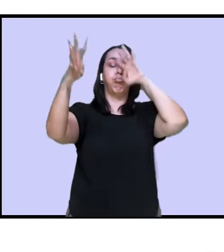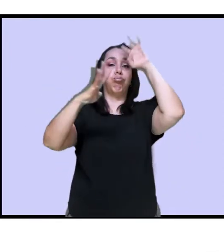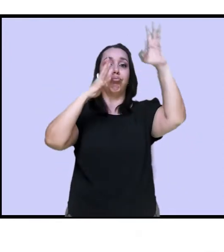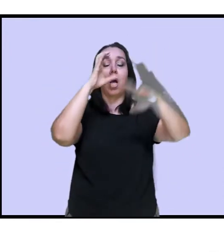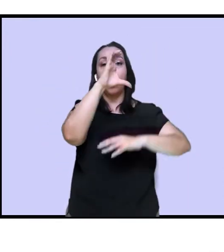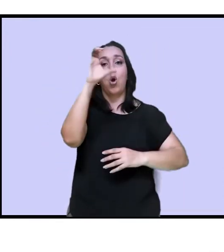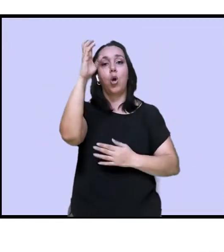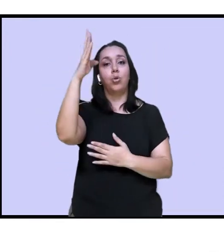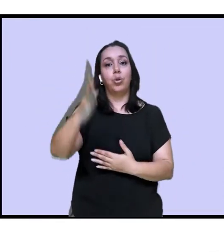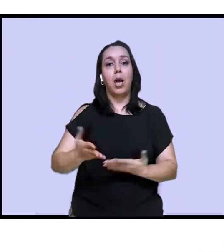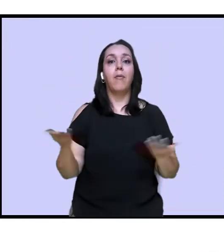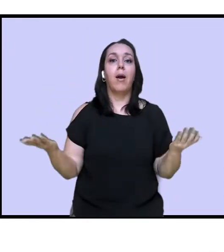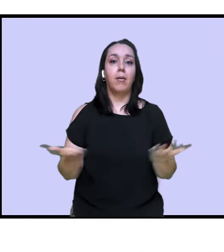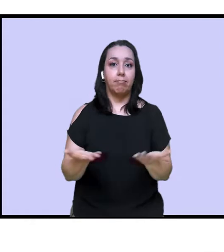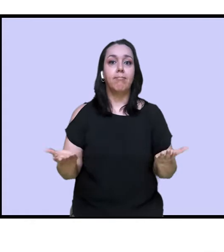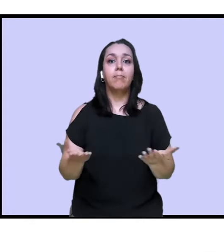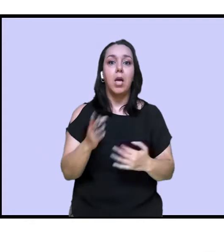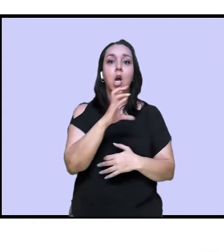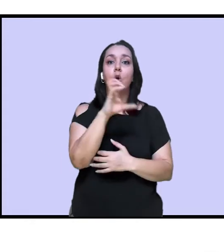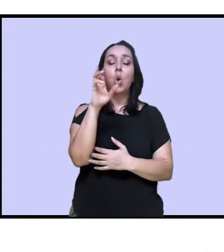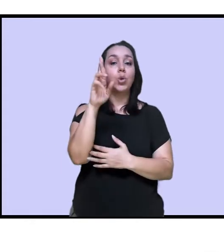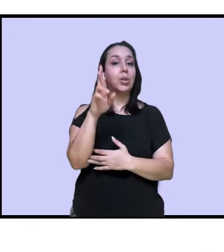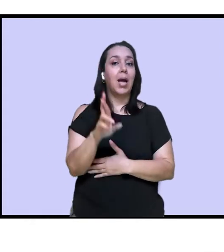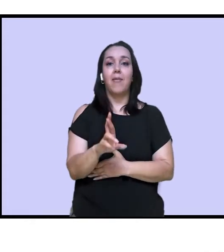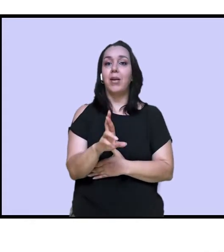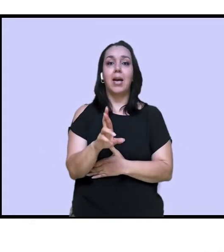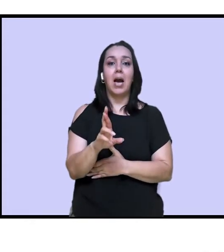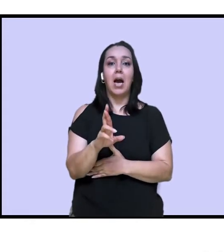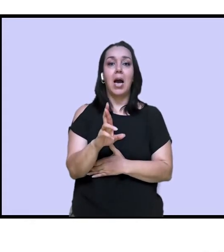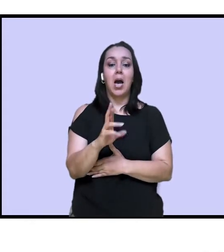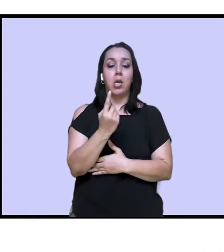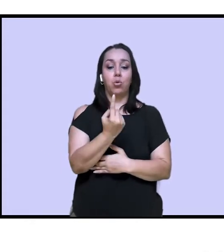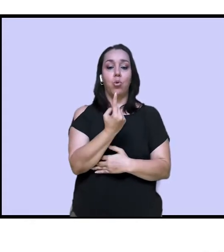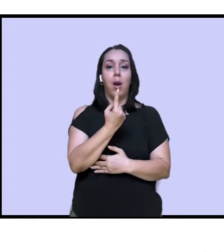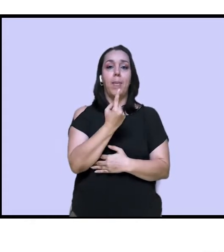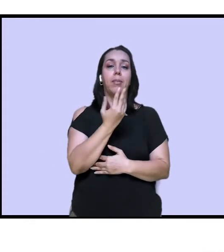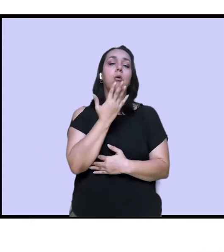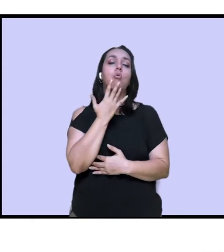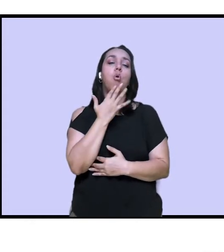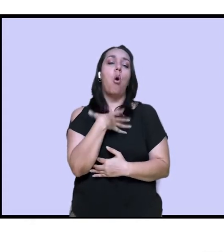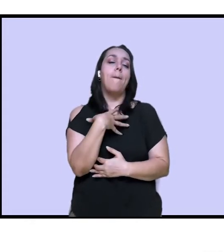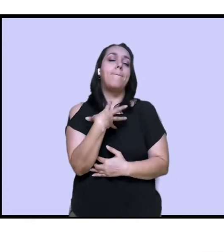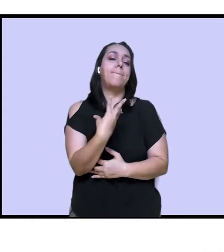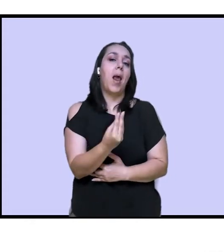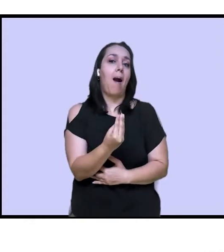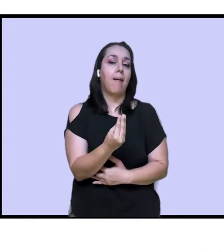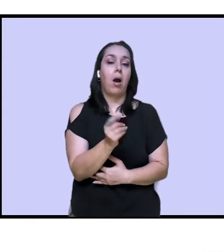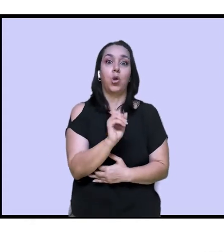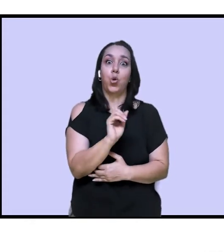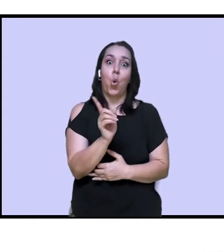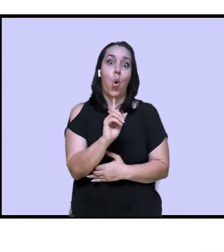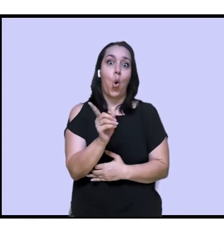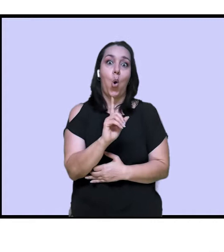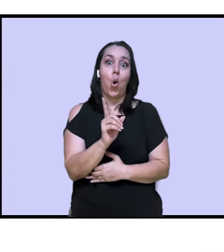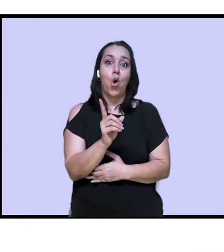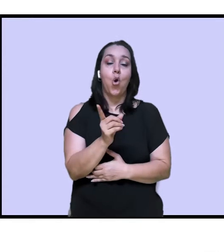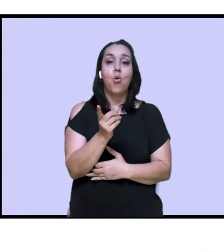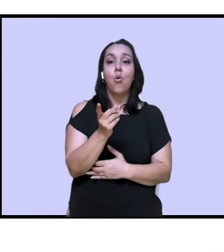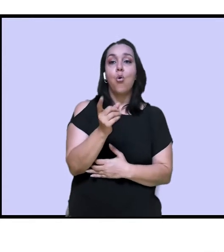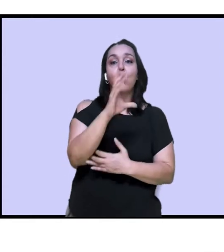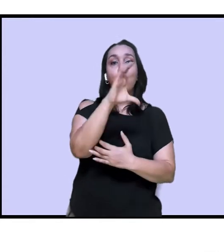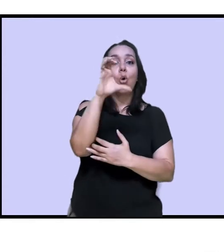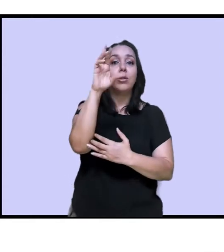costarricense. Es decir, Costa Rica no es únicamente blanca, Costa Rica no